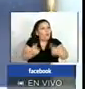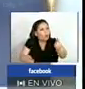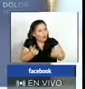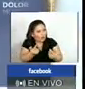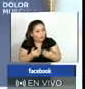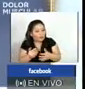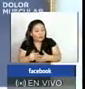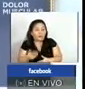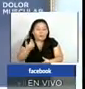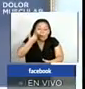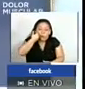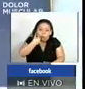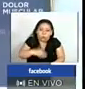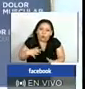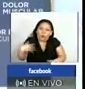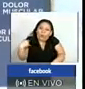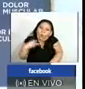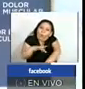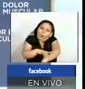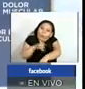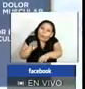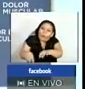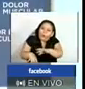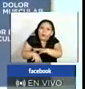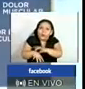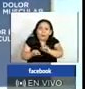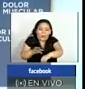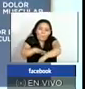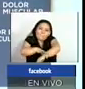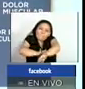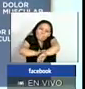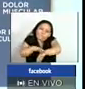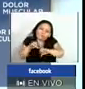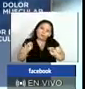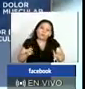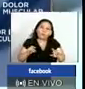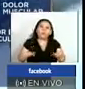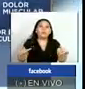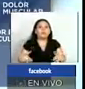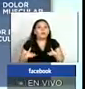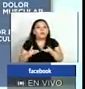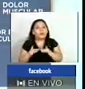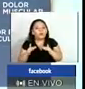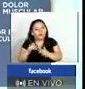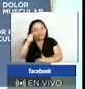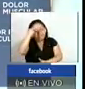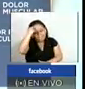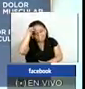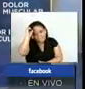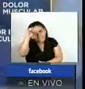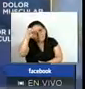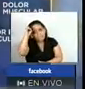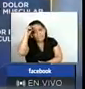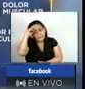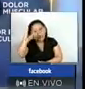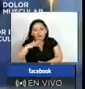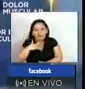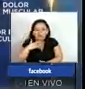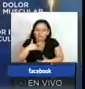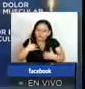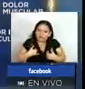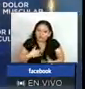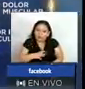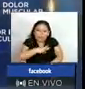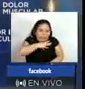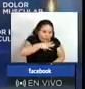síntomas son fiebre, dolor muscular y en articulaciones, así como también dolor de cabeza, además de cansancio y